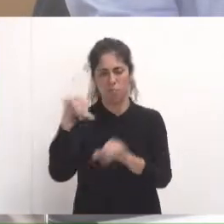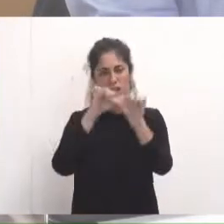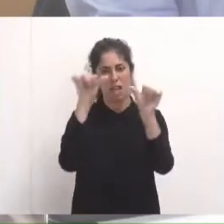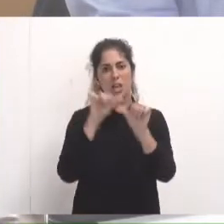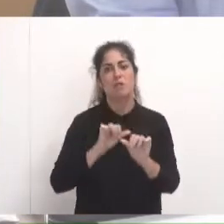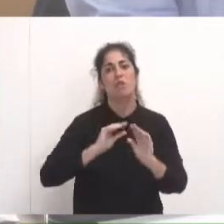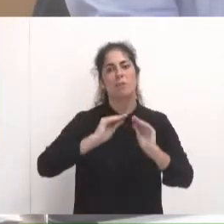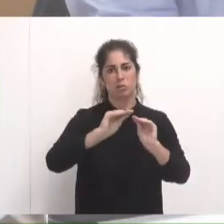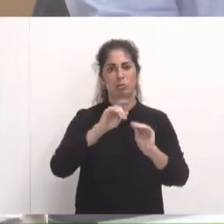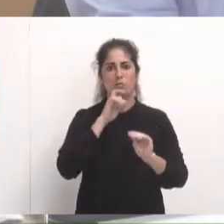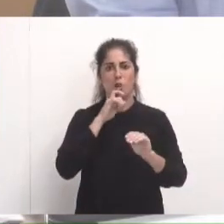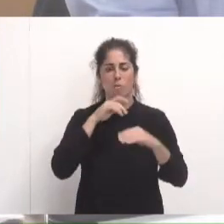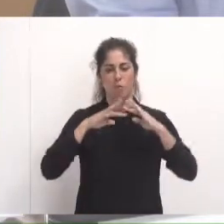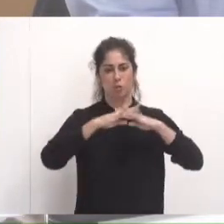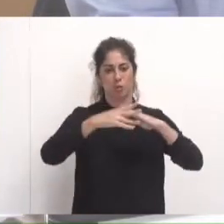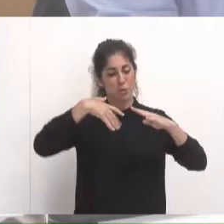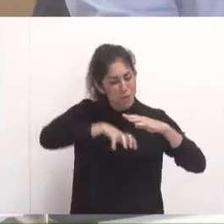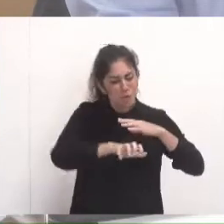aérea y menos subterránea